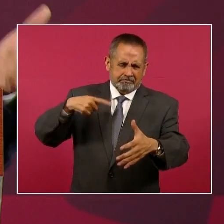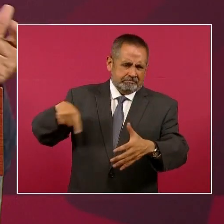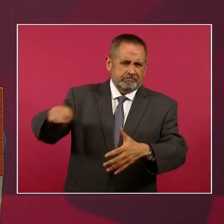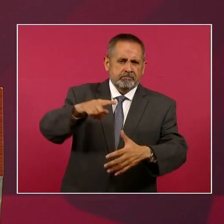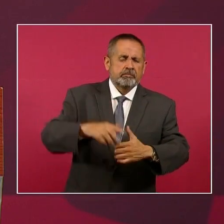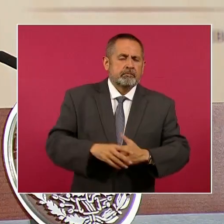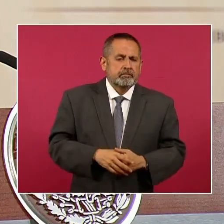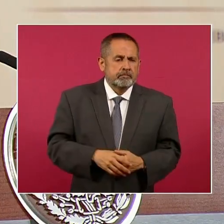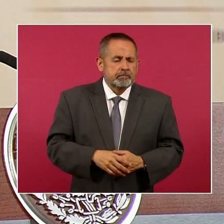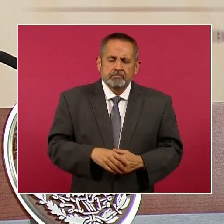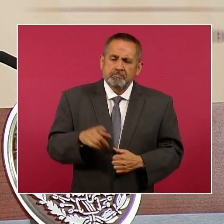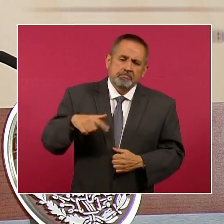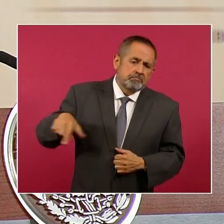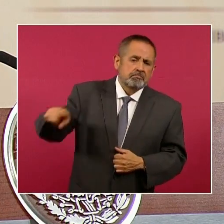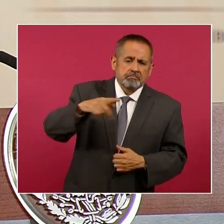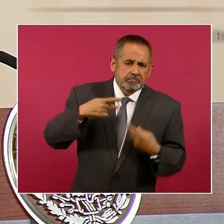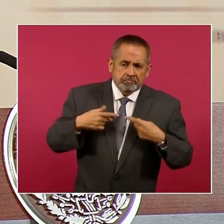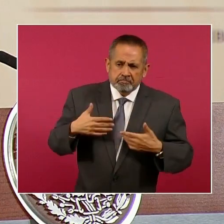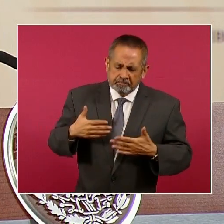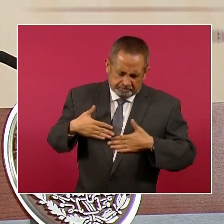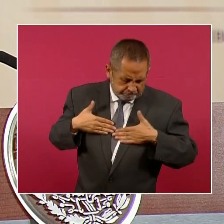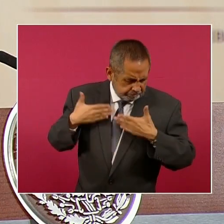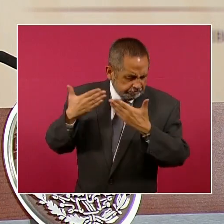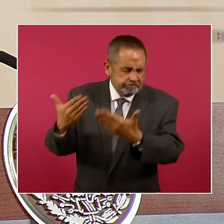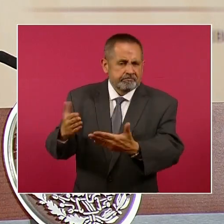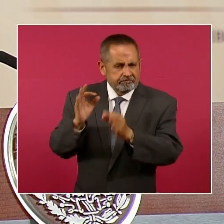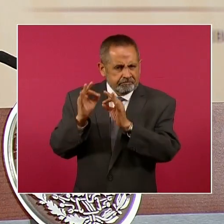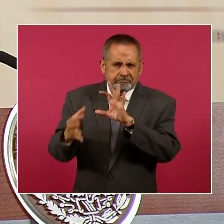y tenerle confianza,